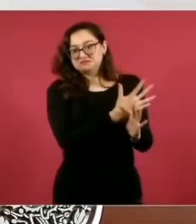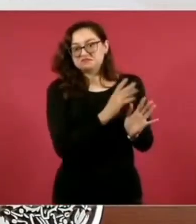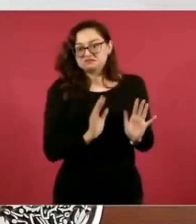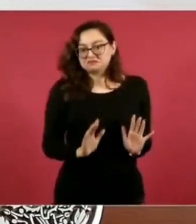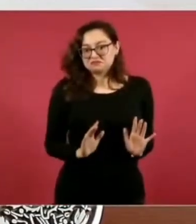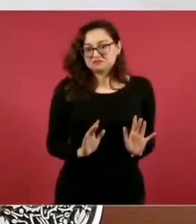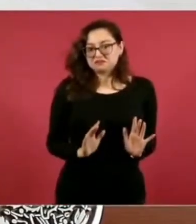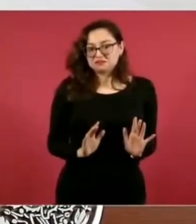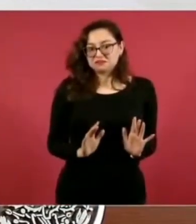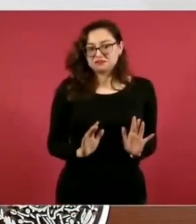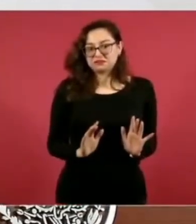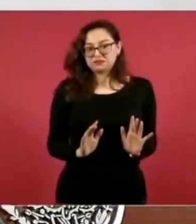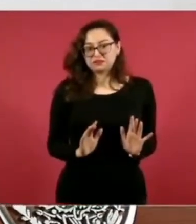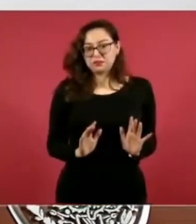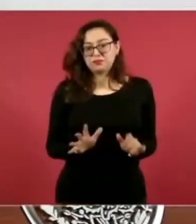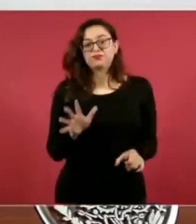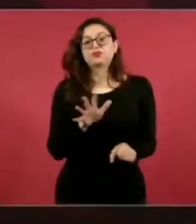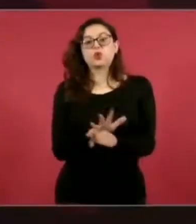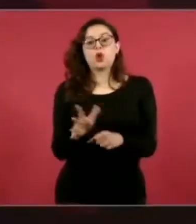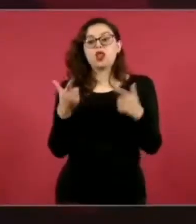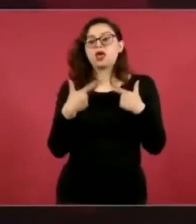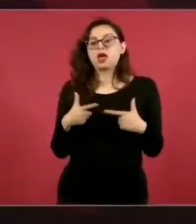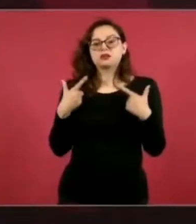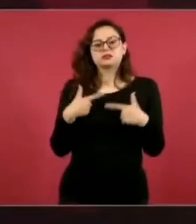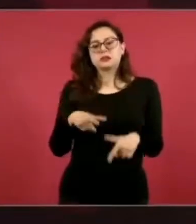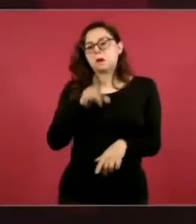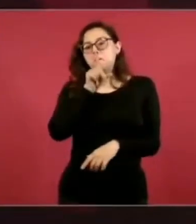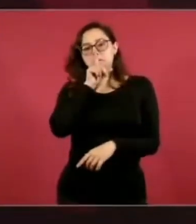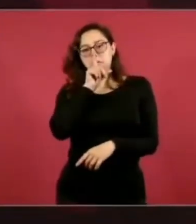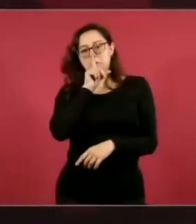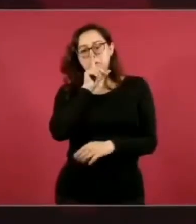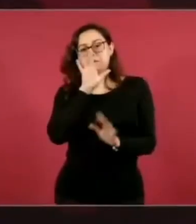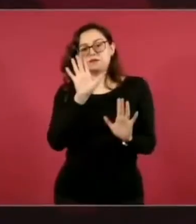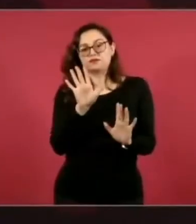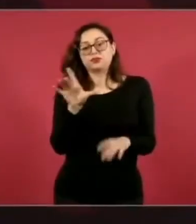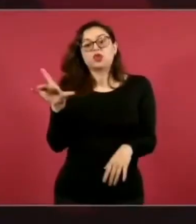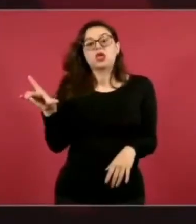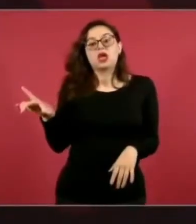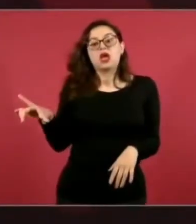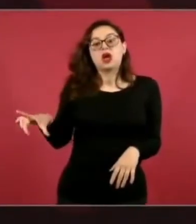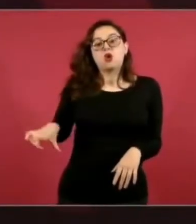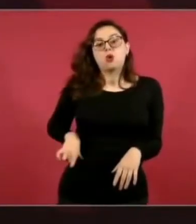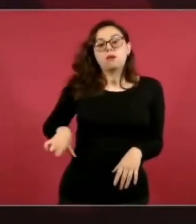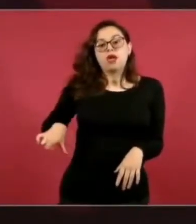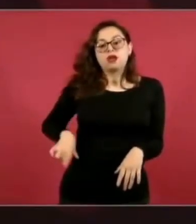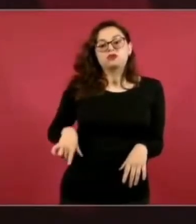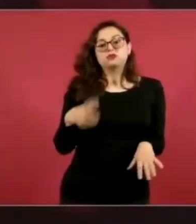No dicen qué agencia, pero que tenían comunicación y que de